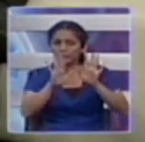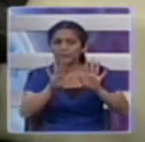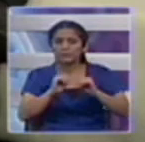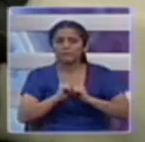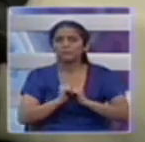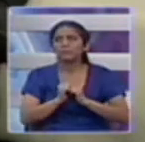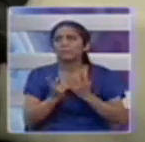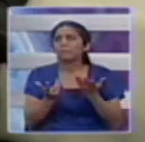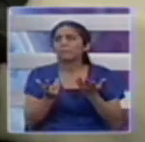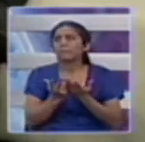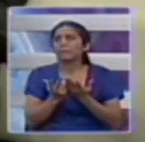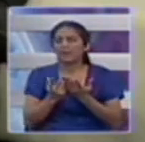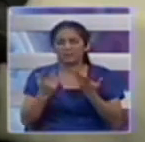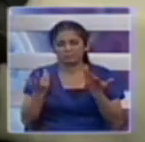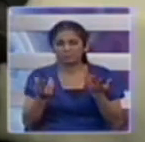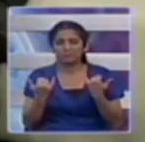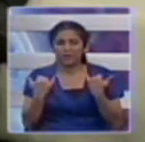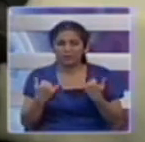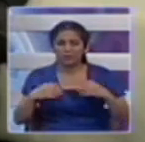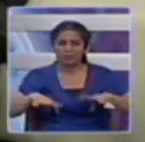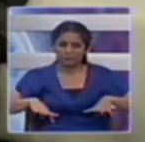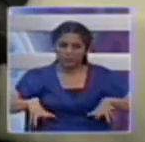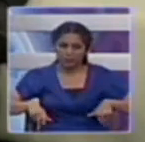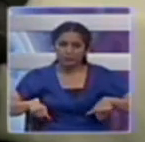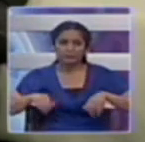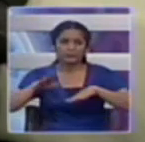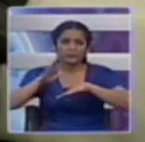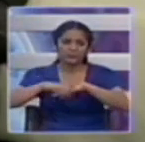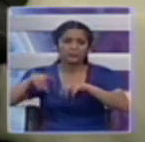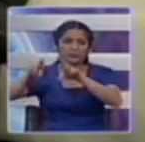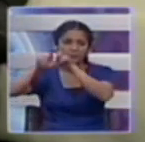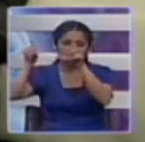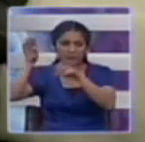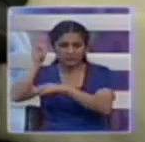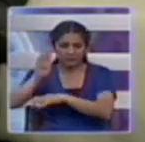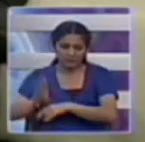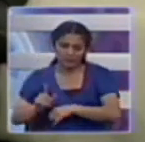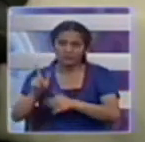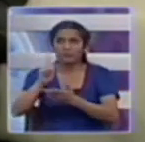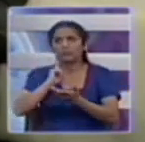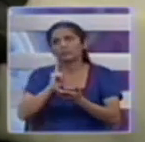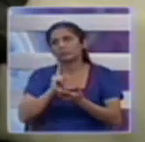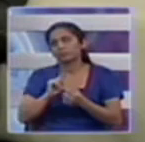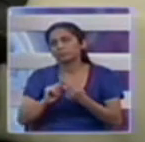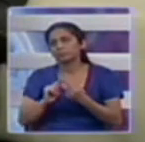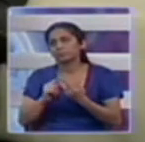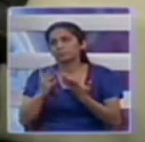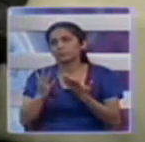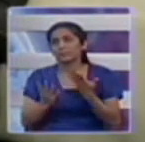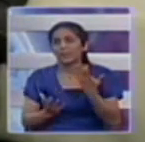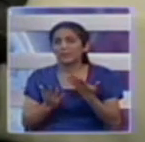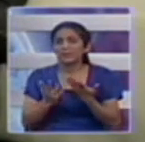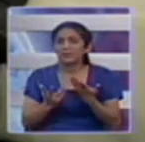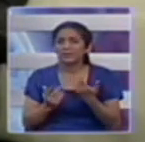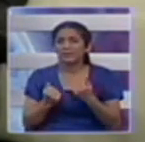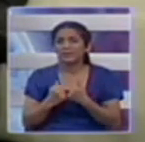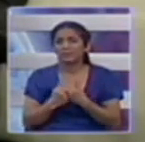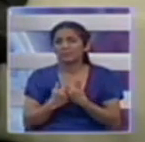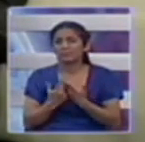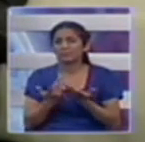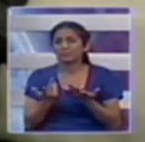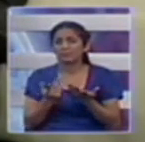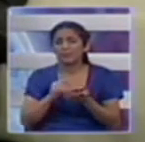Estos temas de corrupción, caso de Brecht, caso Petro, ¿cuánto podría afectar o está afectando a la campaña de Alianza País? ¿Ustedes creen que le